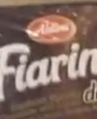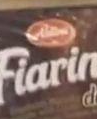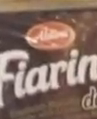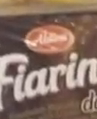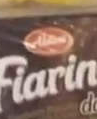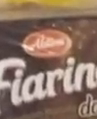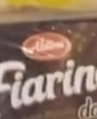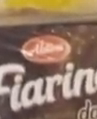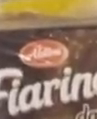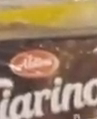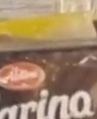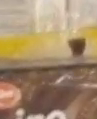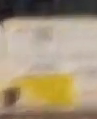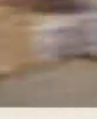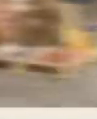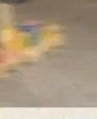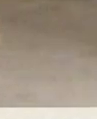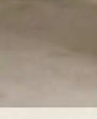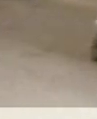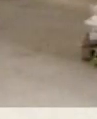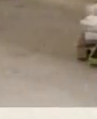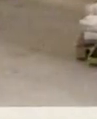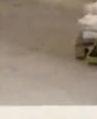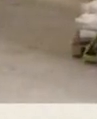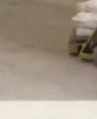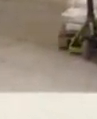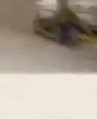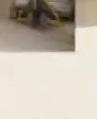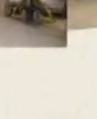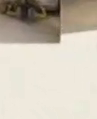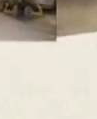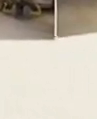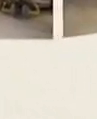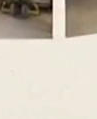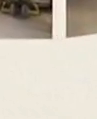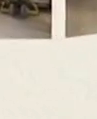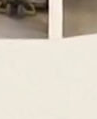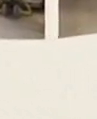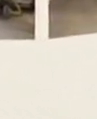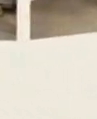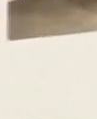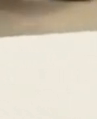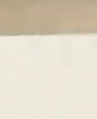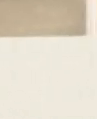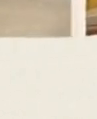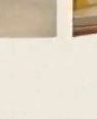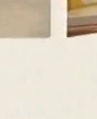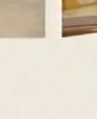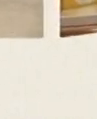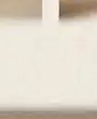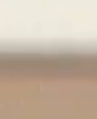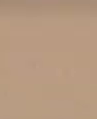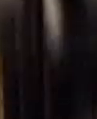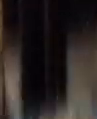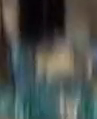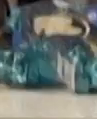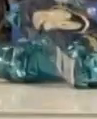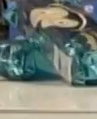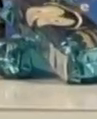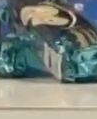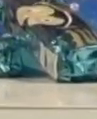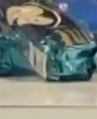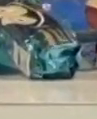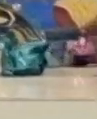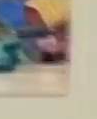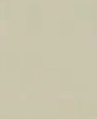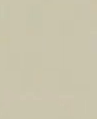domicilio. Nos encontramos en Subirana número 313, entre Santo Tomás y Benjumeda, Centro Habana.